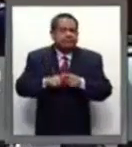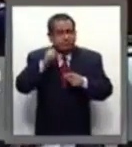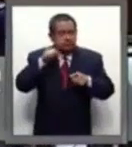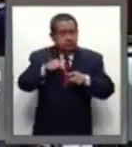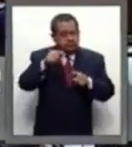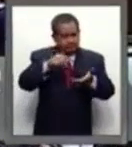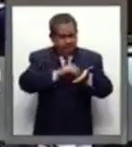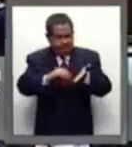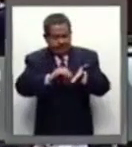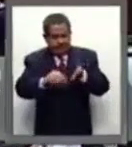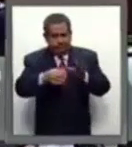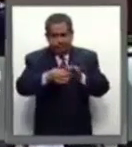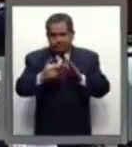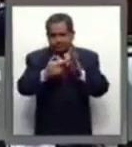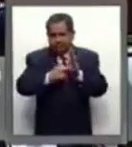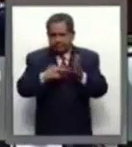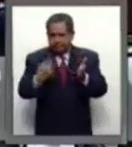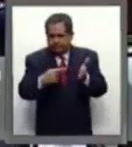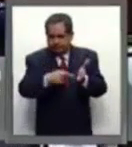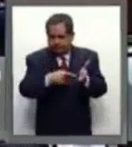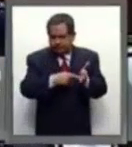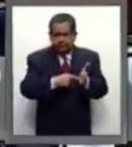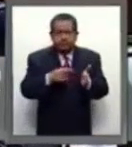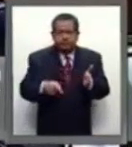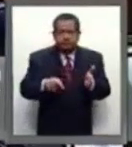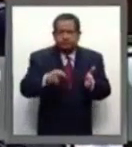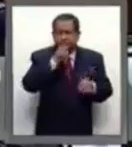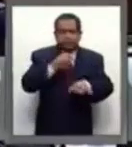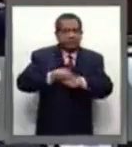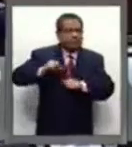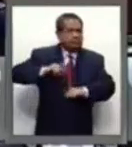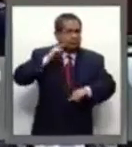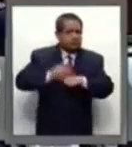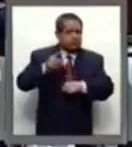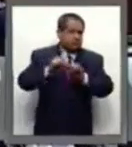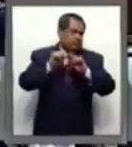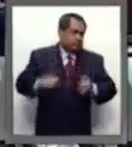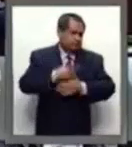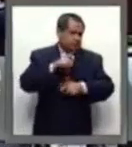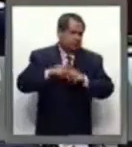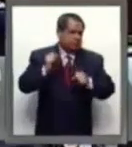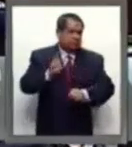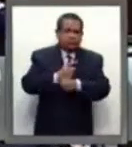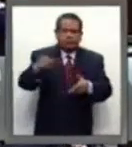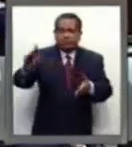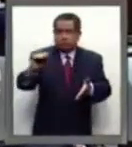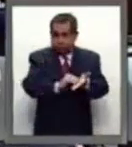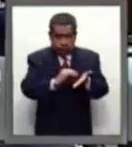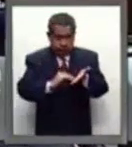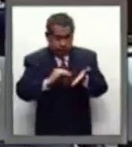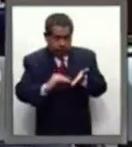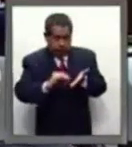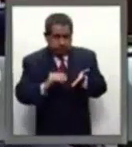los conceptos y conforme a los lineamientos que establece el Secretario Ejecutivo del Sistema Nacional de Seguridad Pública